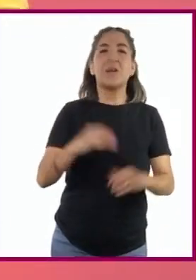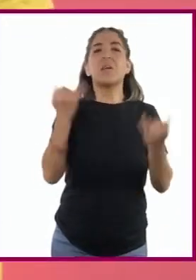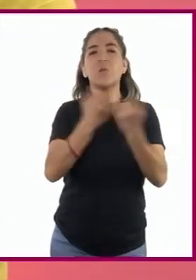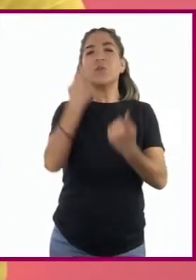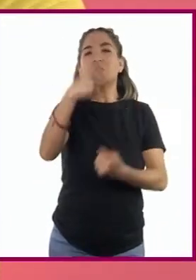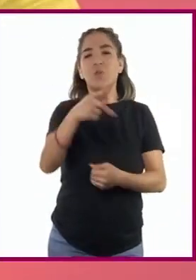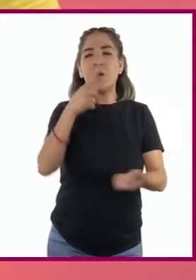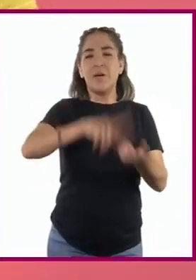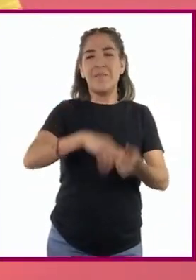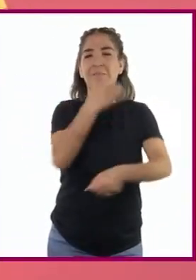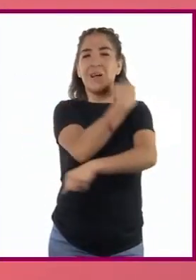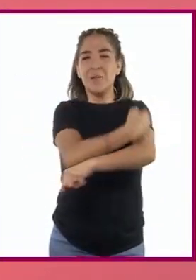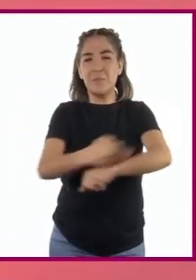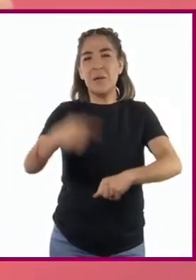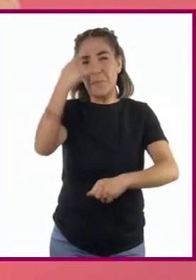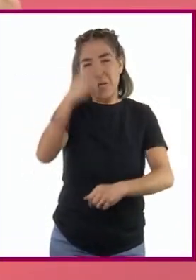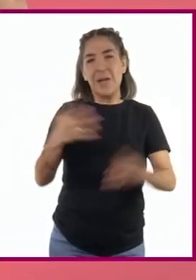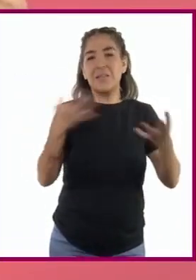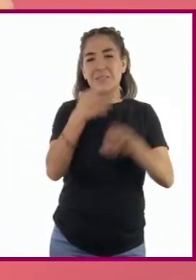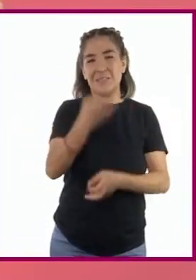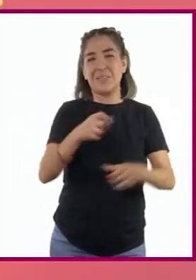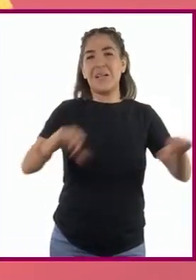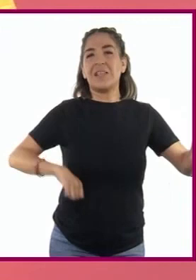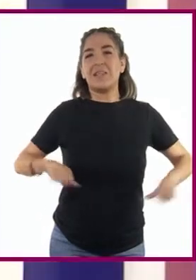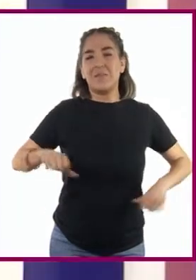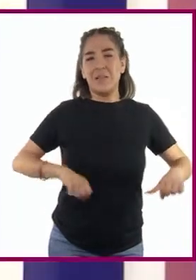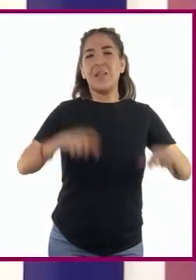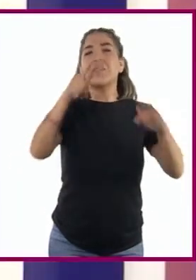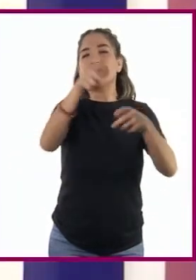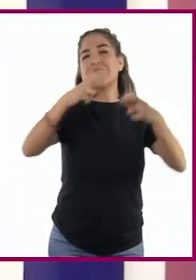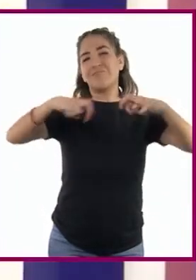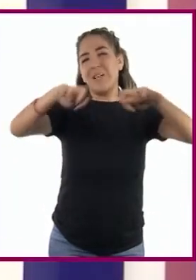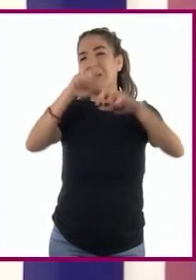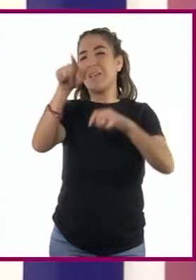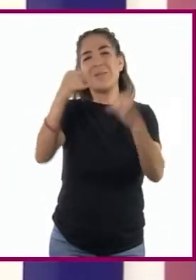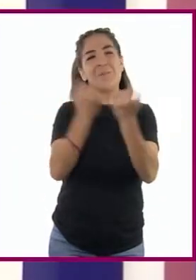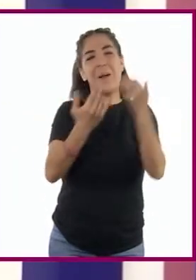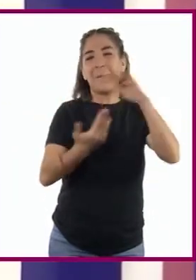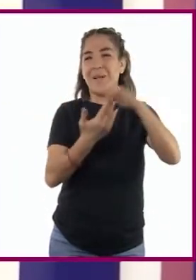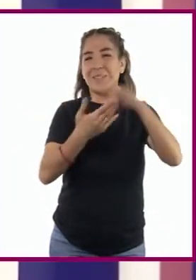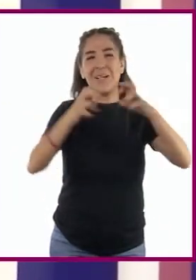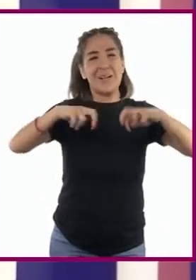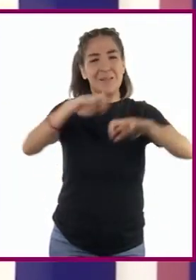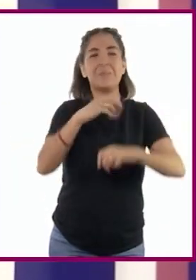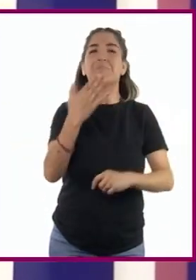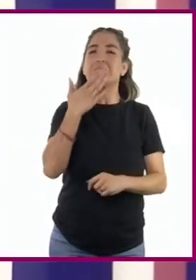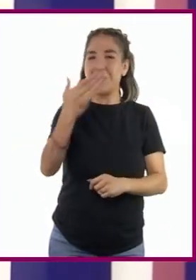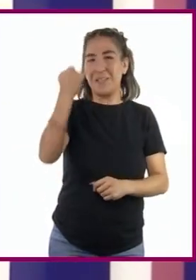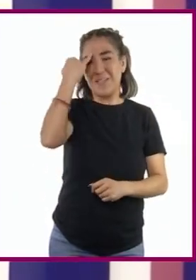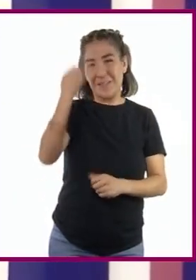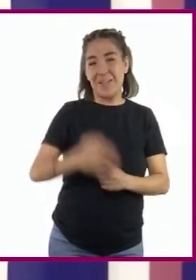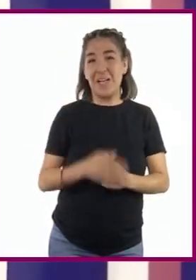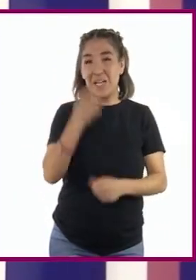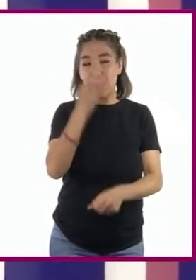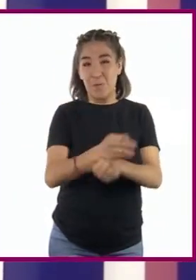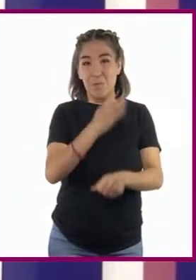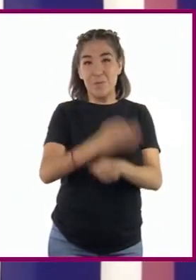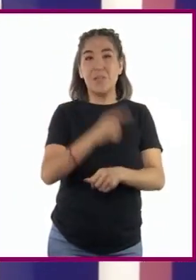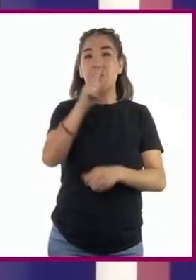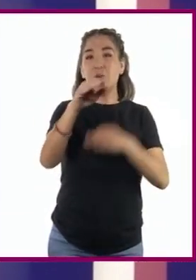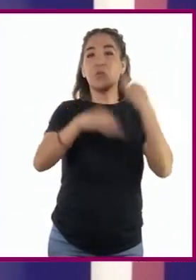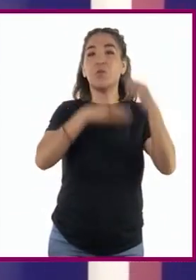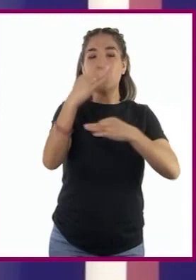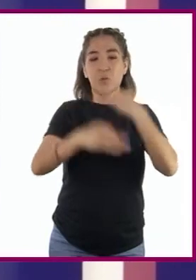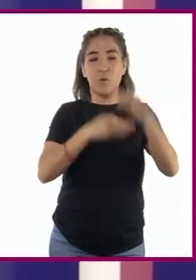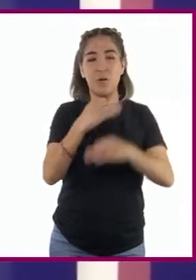los miembros de la familia para hacer este ejercicio. Es una gran idea. Así que invitamos a todas y